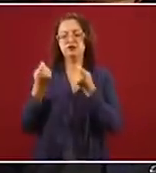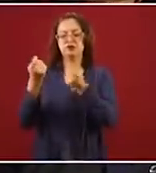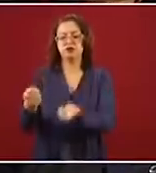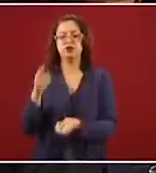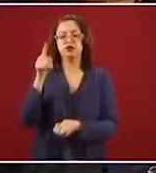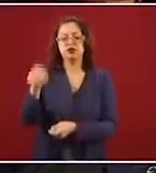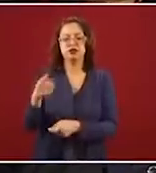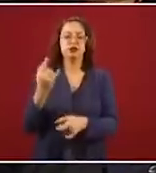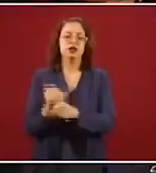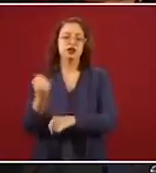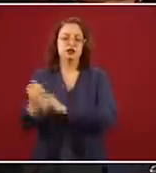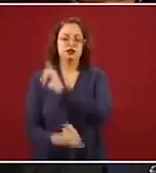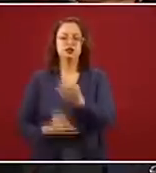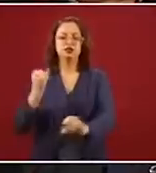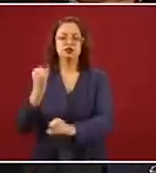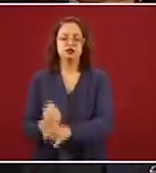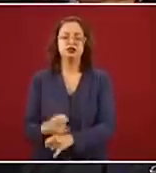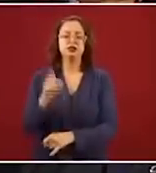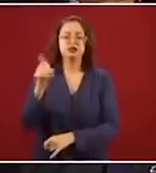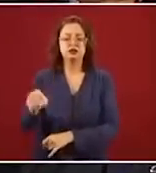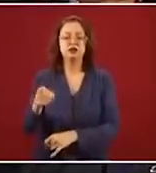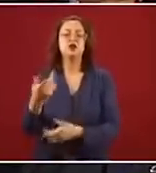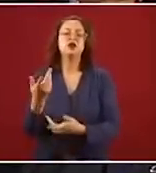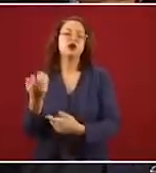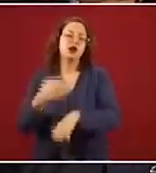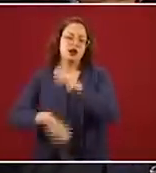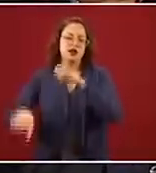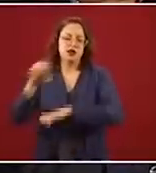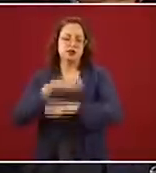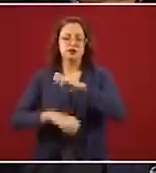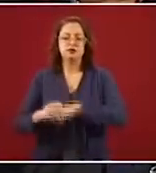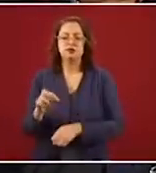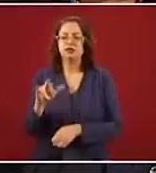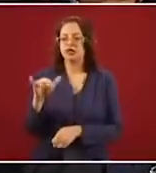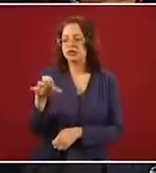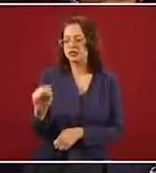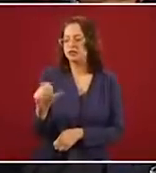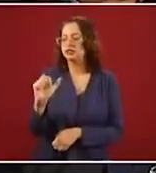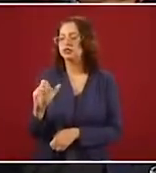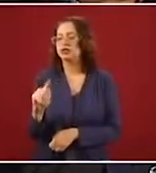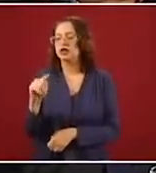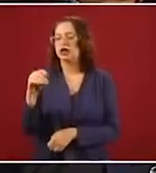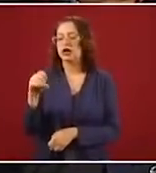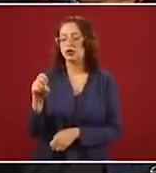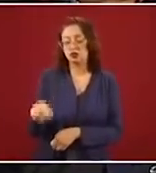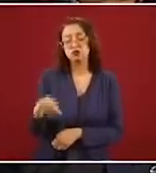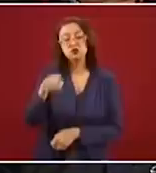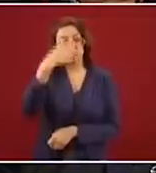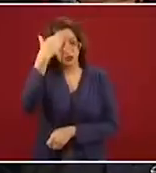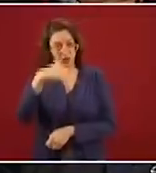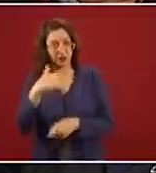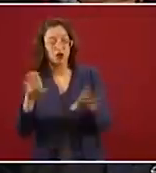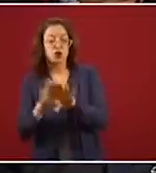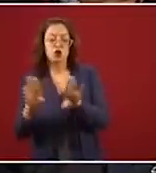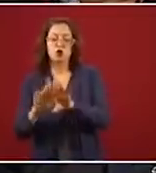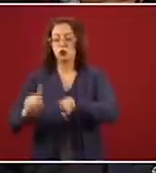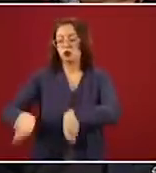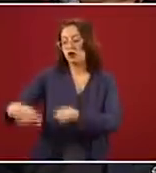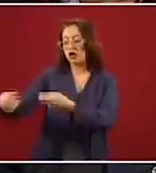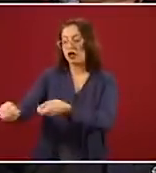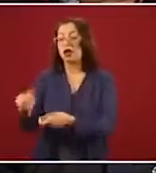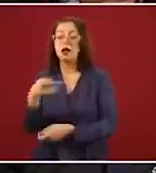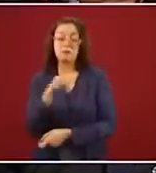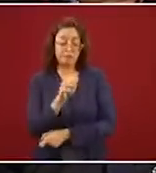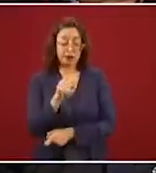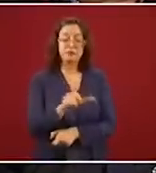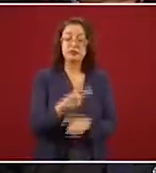la transnacional Ritz-Carlton. Si usted ha estado enterado cómo se está dando esta transición, si Pemex está perdiendo en